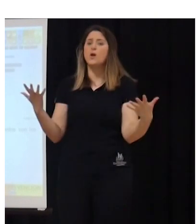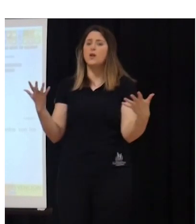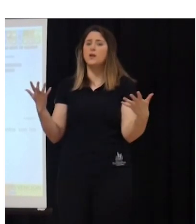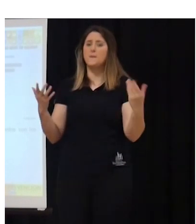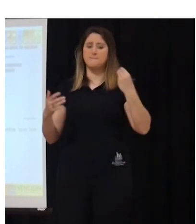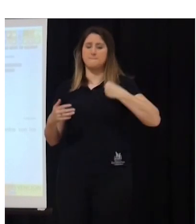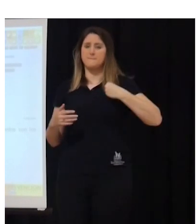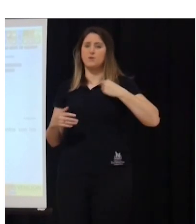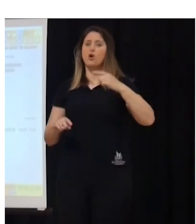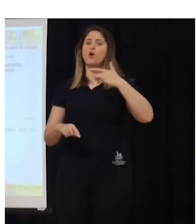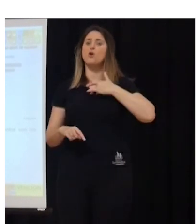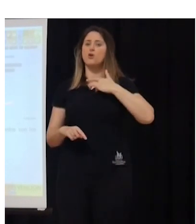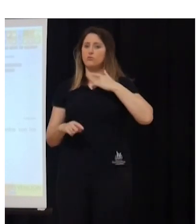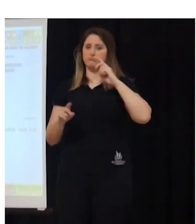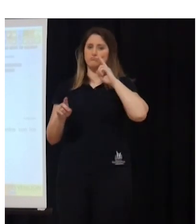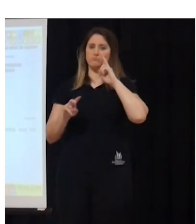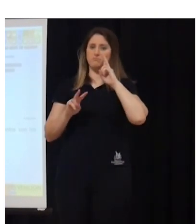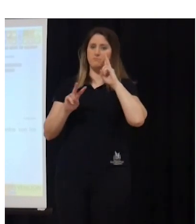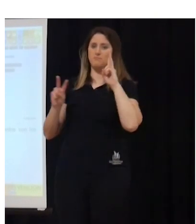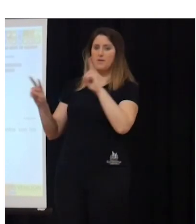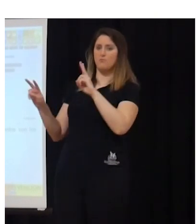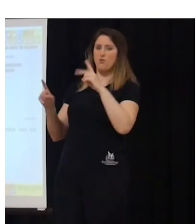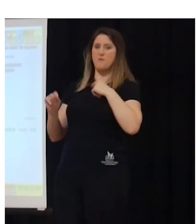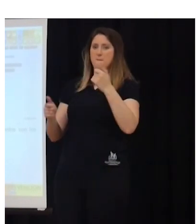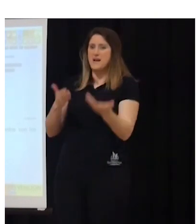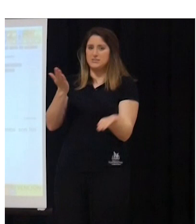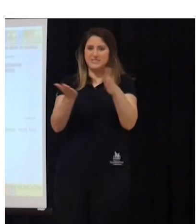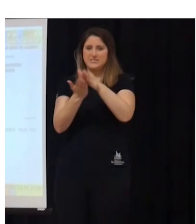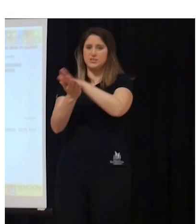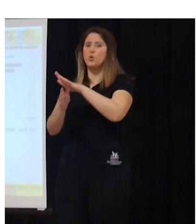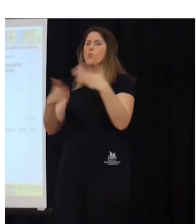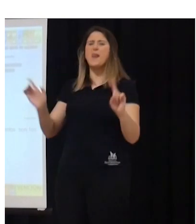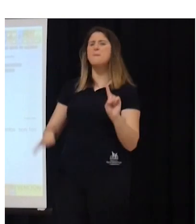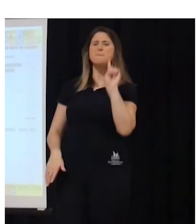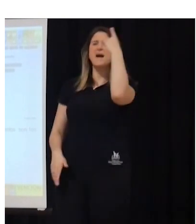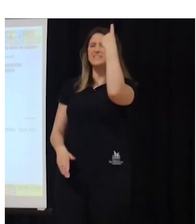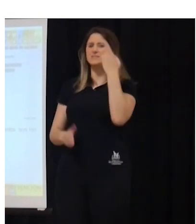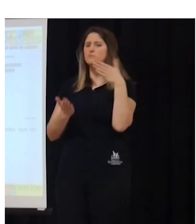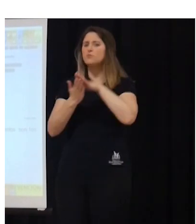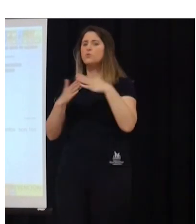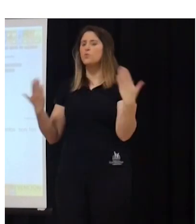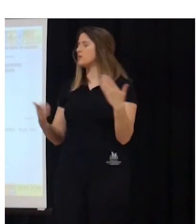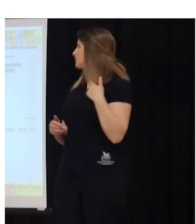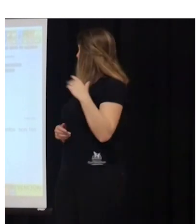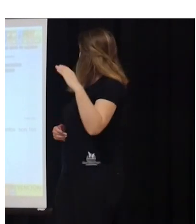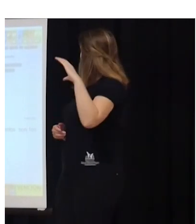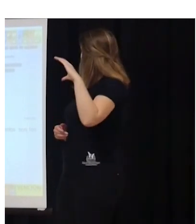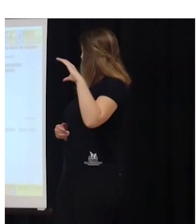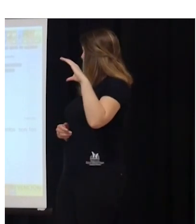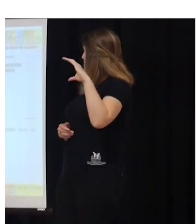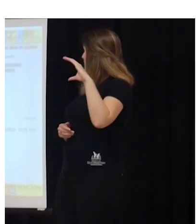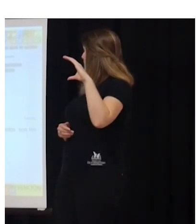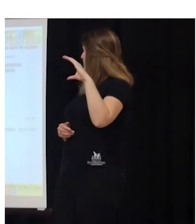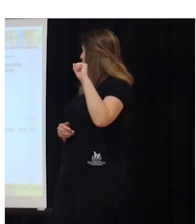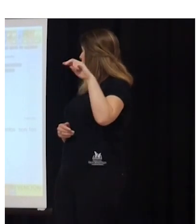mismo tiempo, por razones obvias, los que generan mayor mortalidad. El que más, el cáncer de pulmón. En